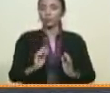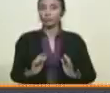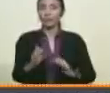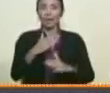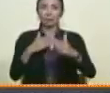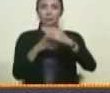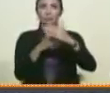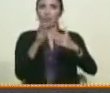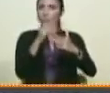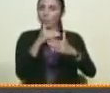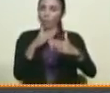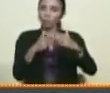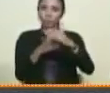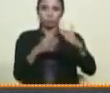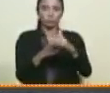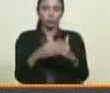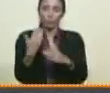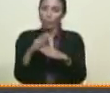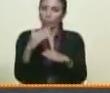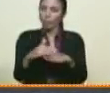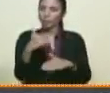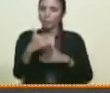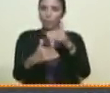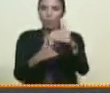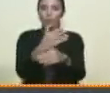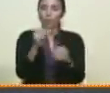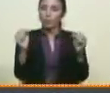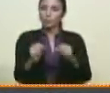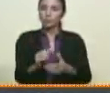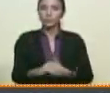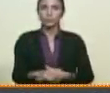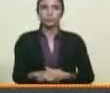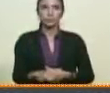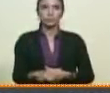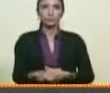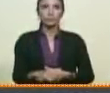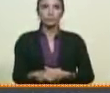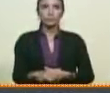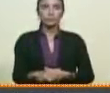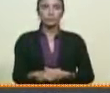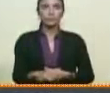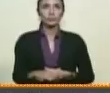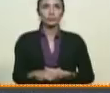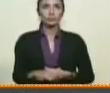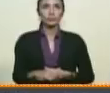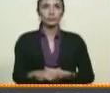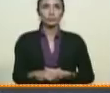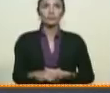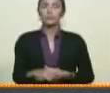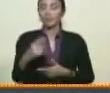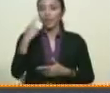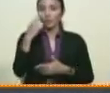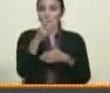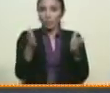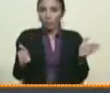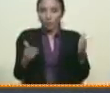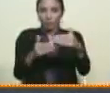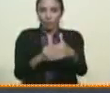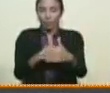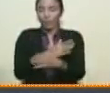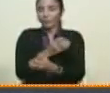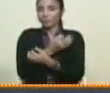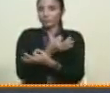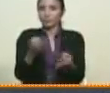detener debe saber venezuela nada ni nadie me va a detener ni nos va a detener y aquí están las incubadoras más modernas del mundo